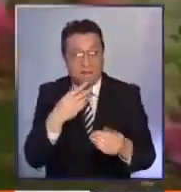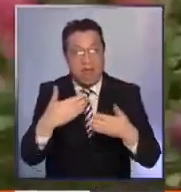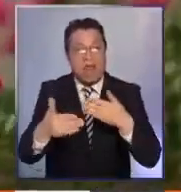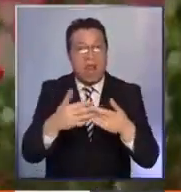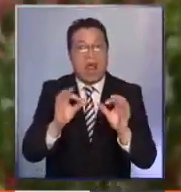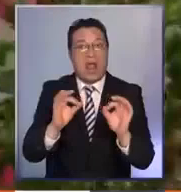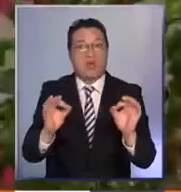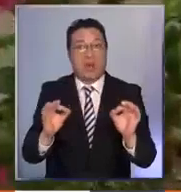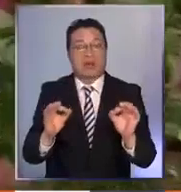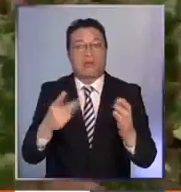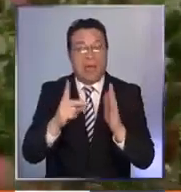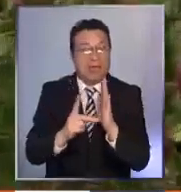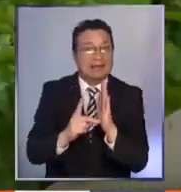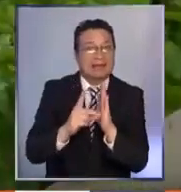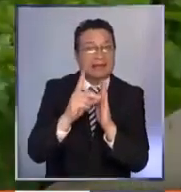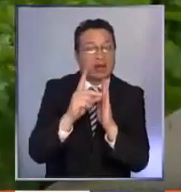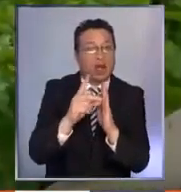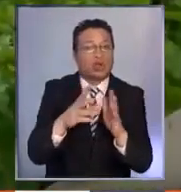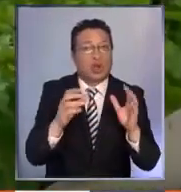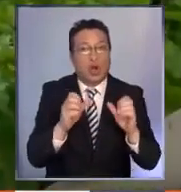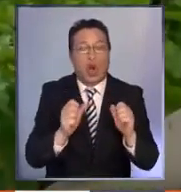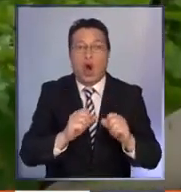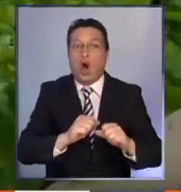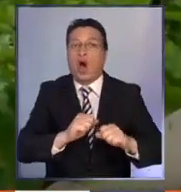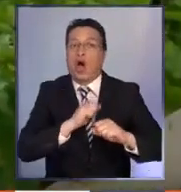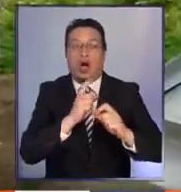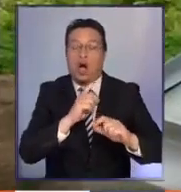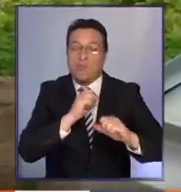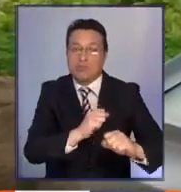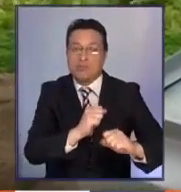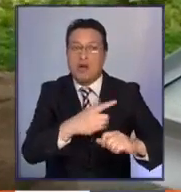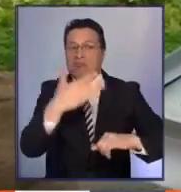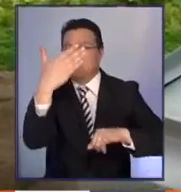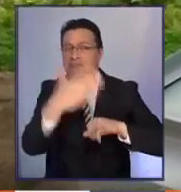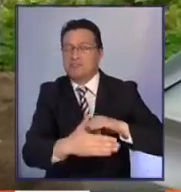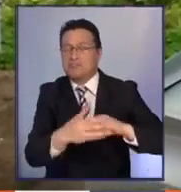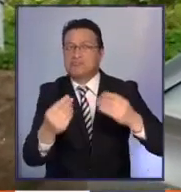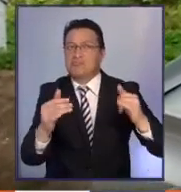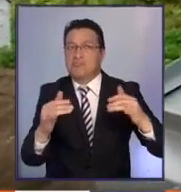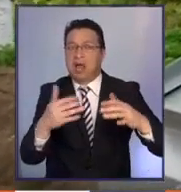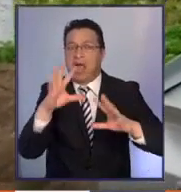naturaleza, que el desarrollo de las urbes no tiene por qué ser un enemigo del medio ambiente.